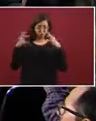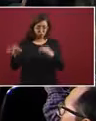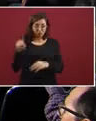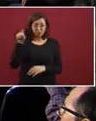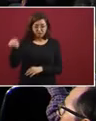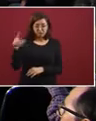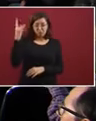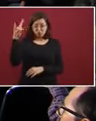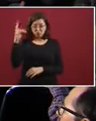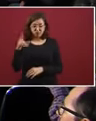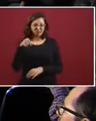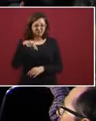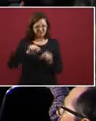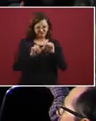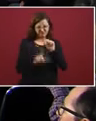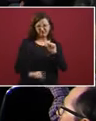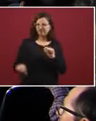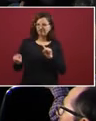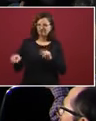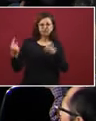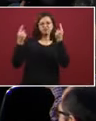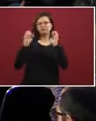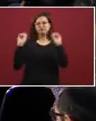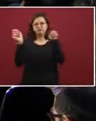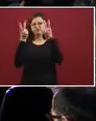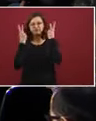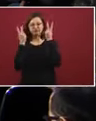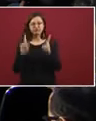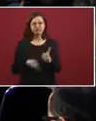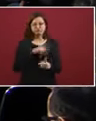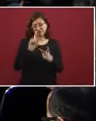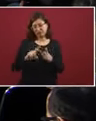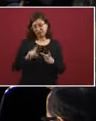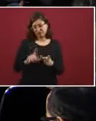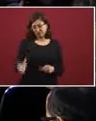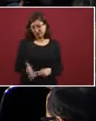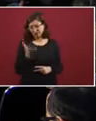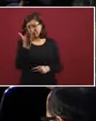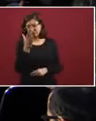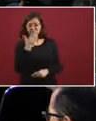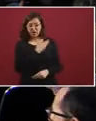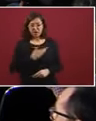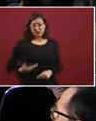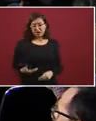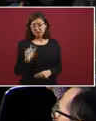presidente Andrés Manuel López Obrador, si buscaría al presidente o expresidente Evo Morales.